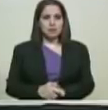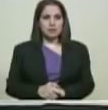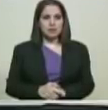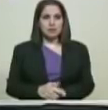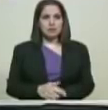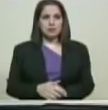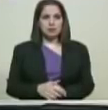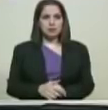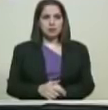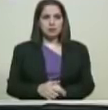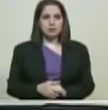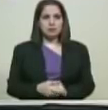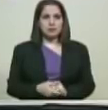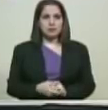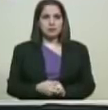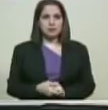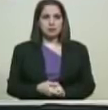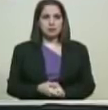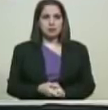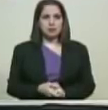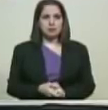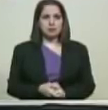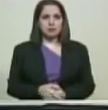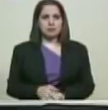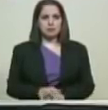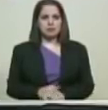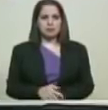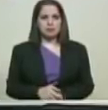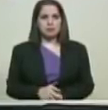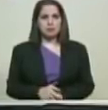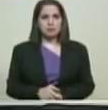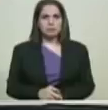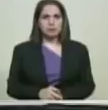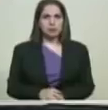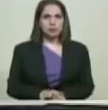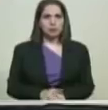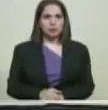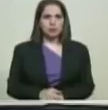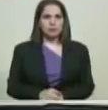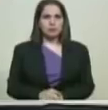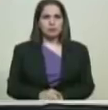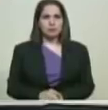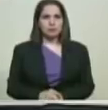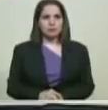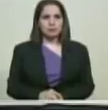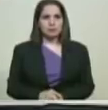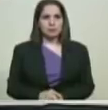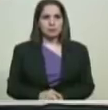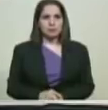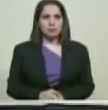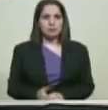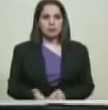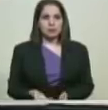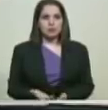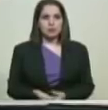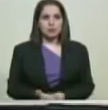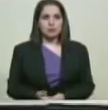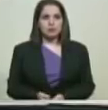No es poca cosa en 19 años ganar 21 elecciones de